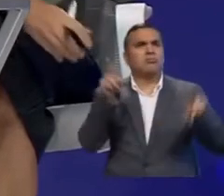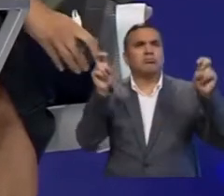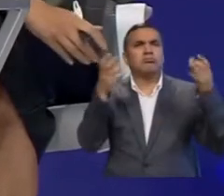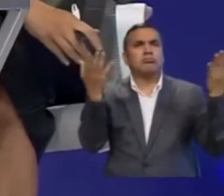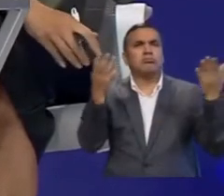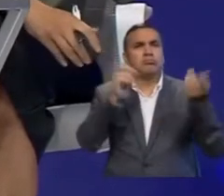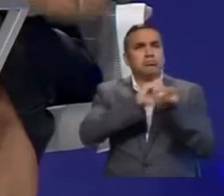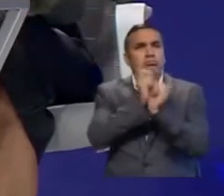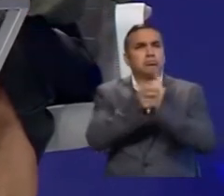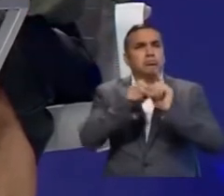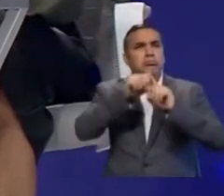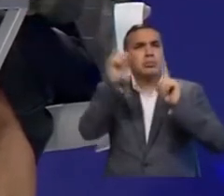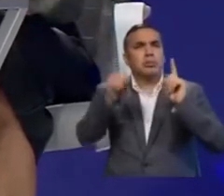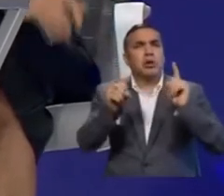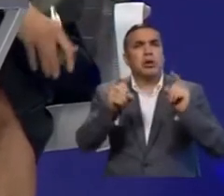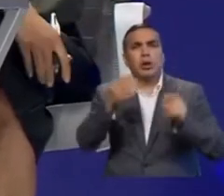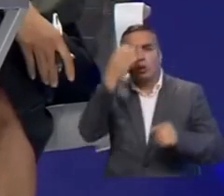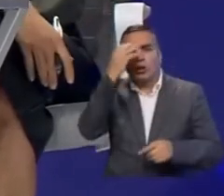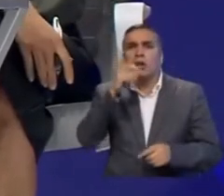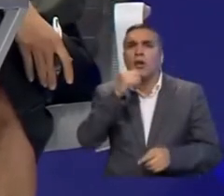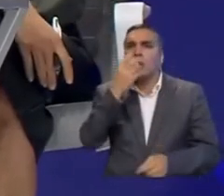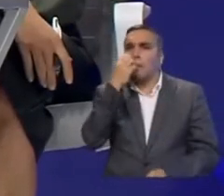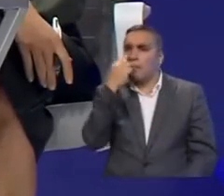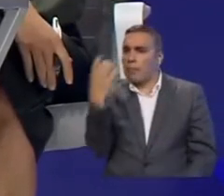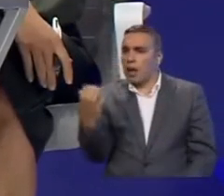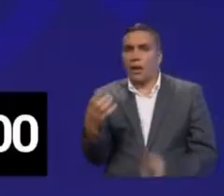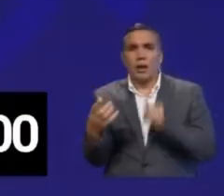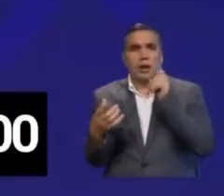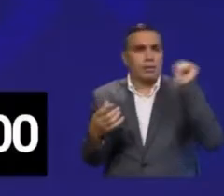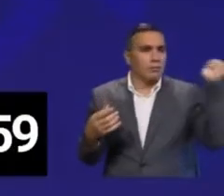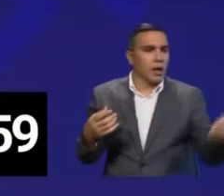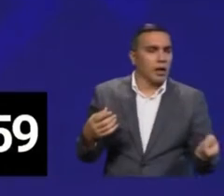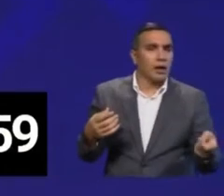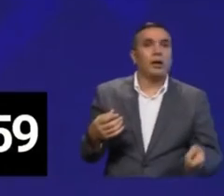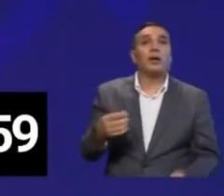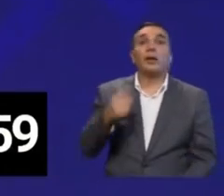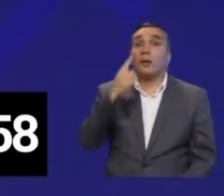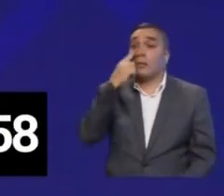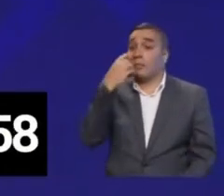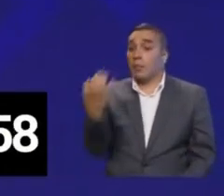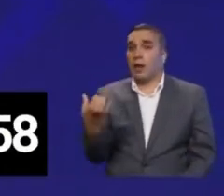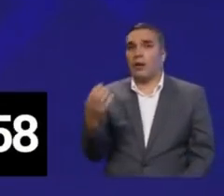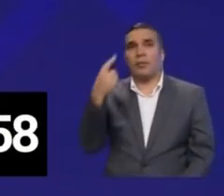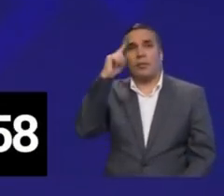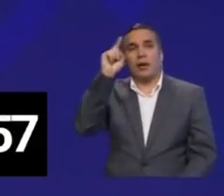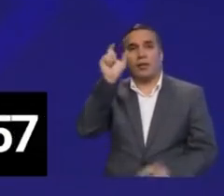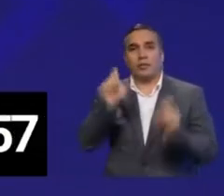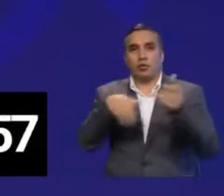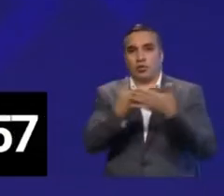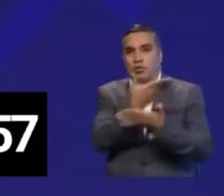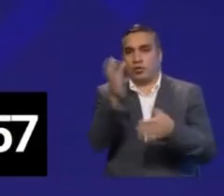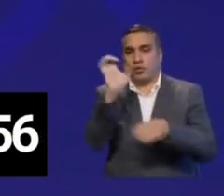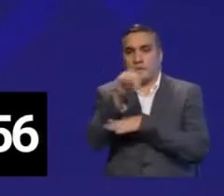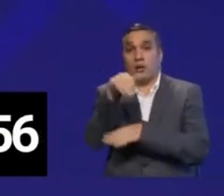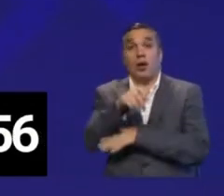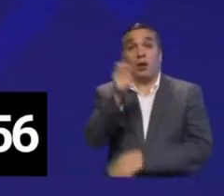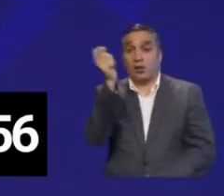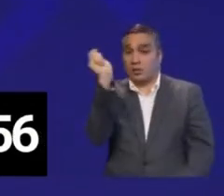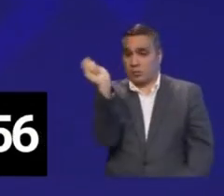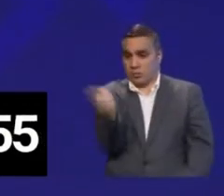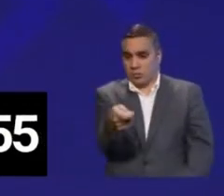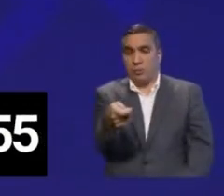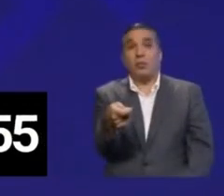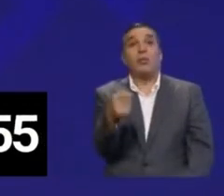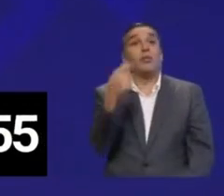sistema educativo, ¿a quién le va a dar el pan y a quién le va a dar el látigo? El pan para el pueblo ecuatoriano y el látigo